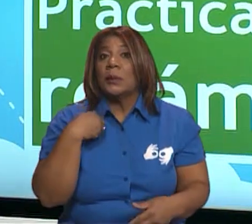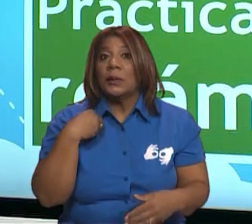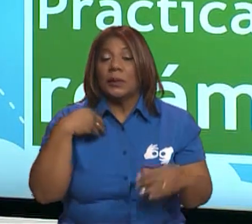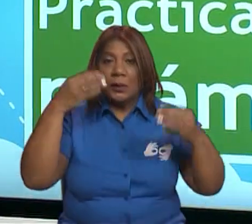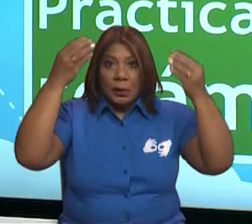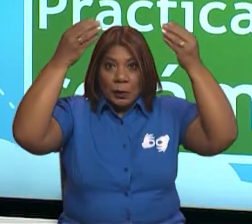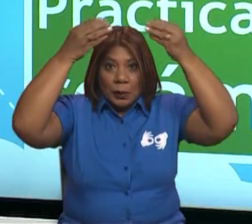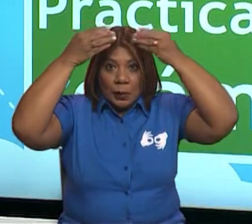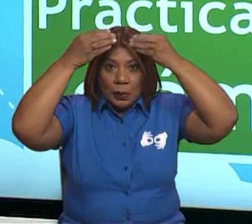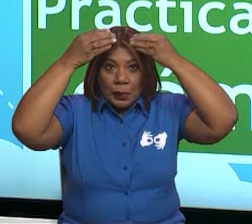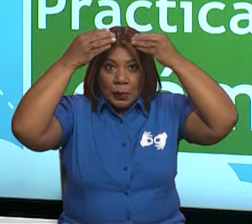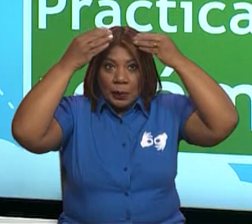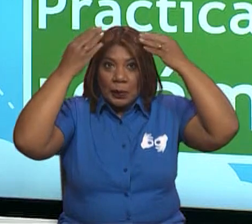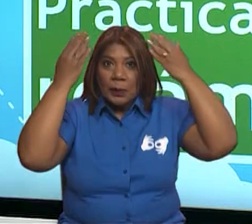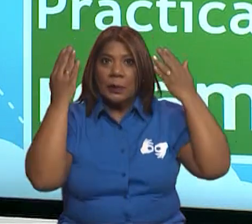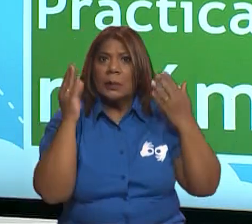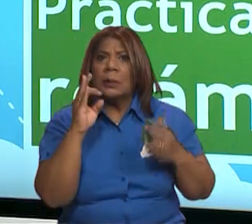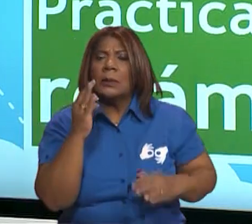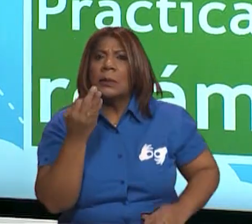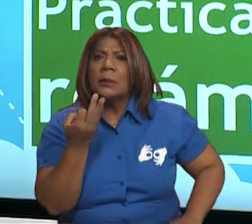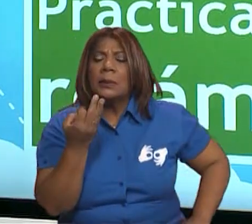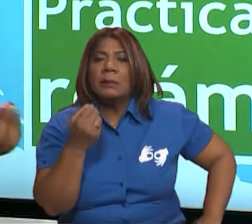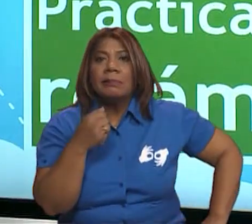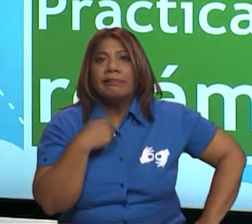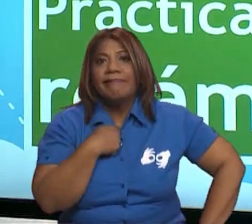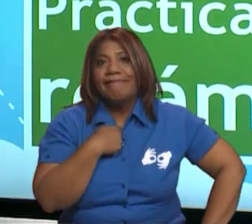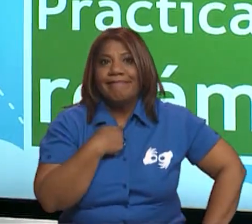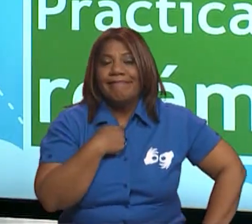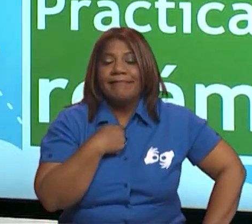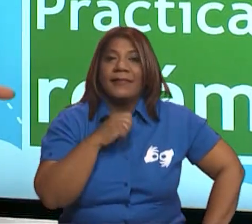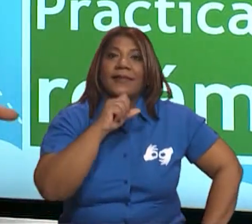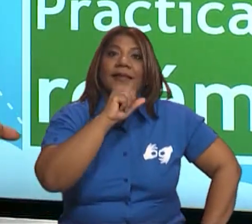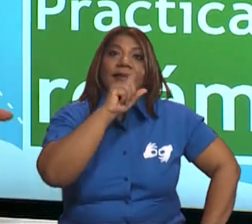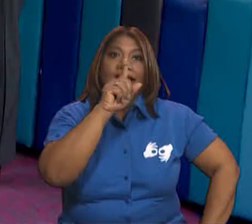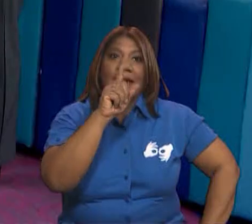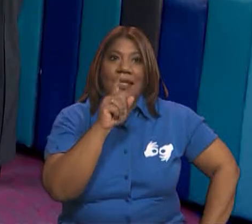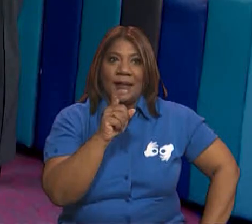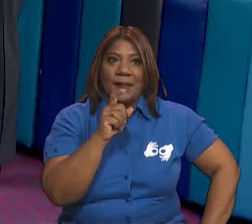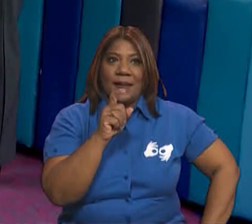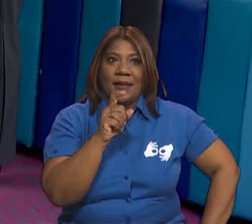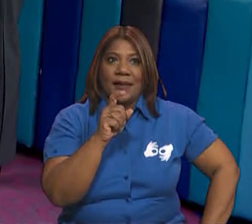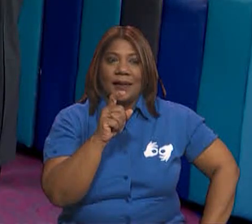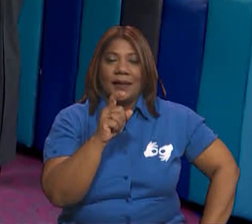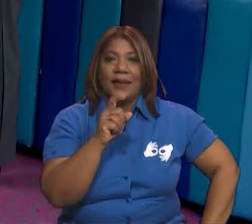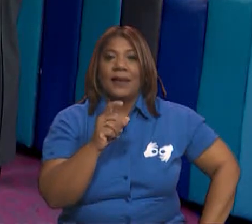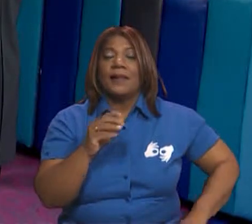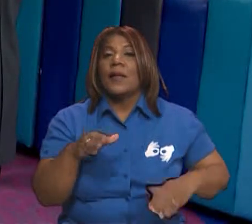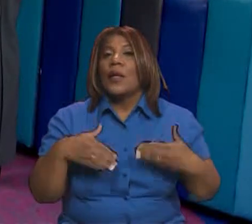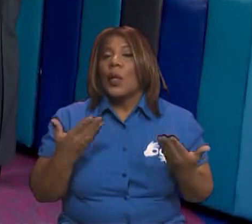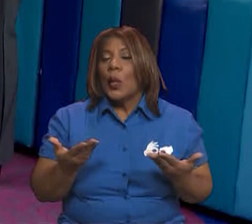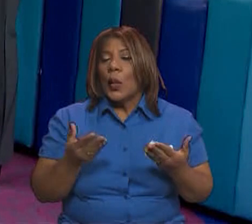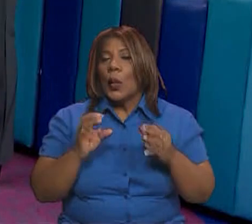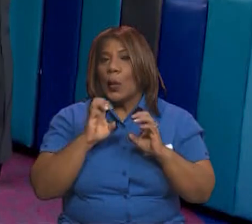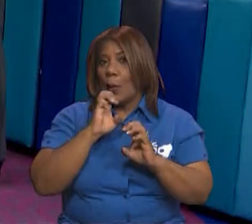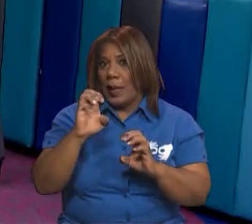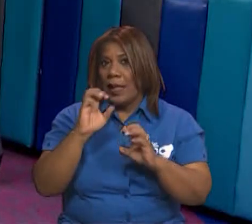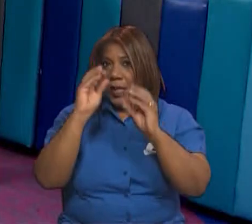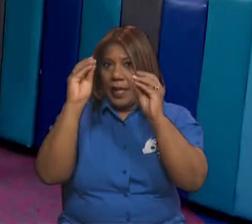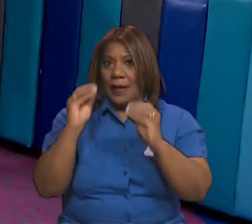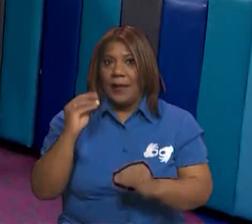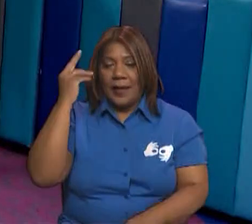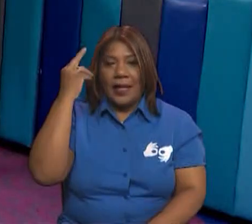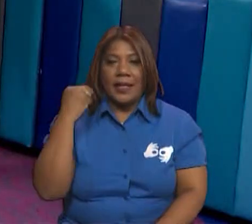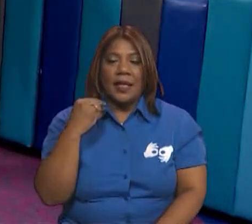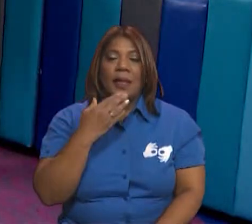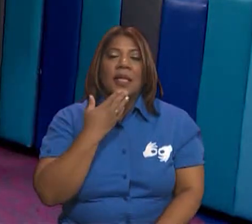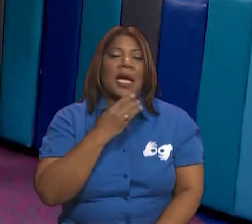mí aquí en la cabeza, haciéndole algunas preguntas a la maestra Ninochka. ¿Cómo está, maestra? Bien, saludar? Gracias a Dios. ¿Y usted cómo